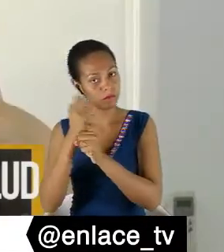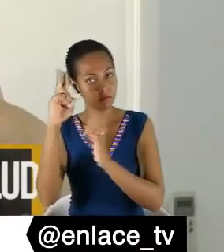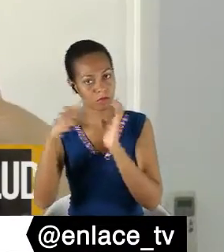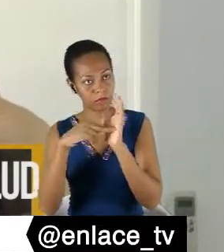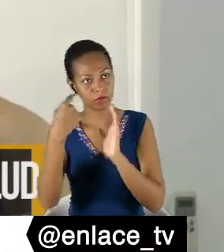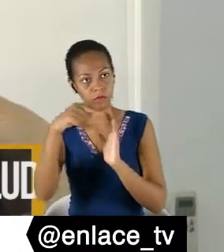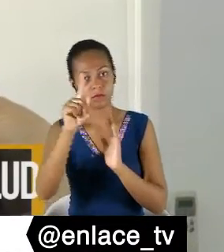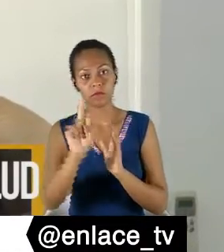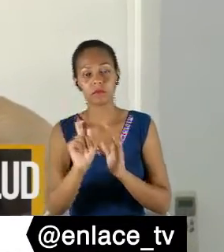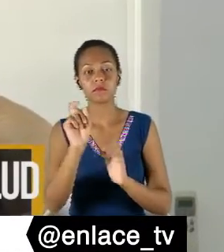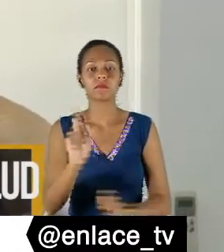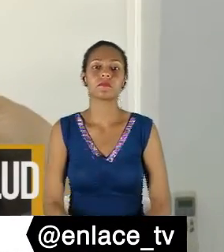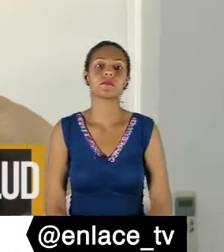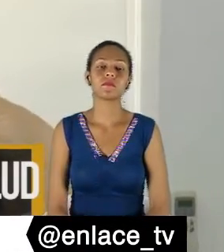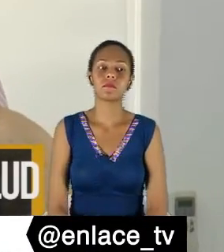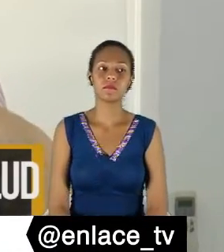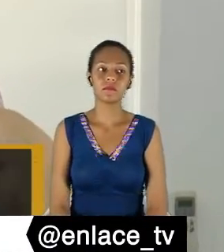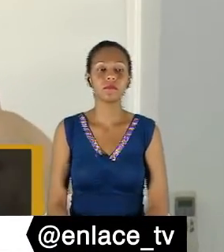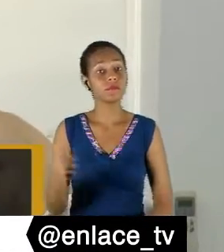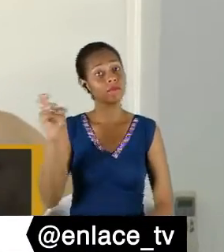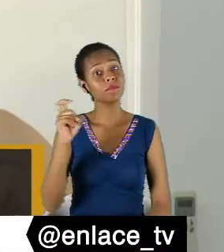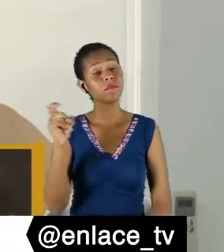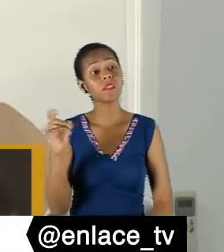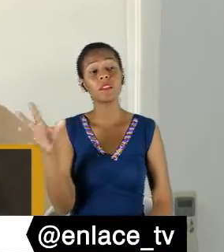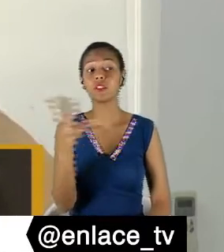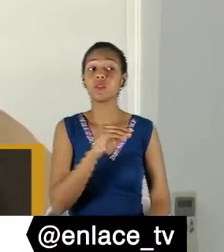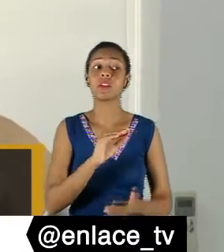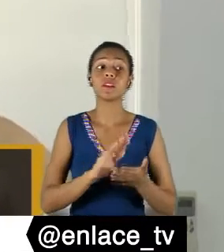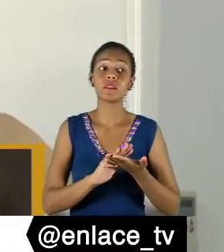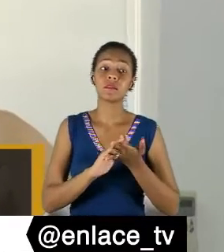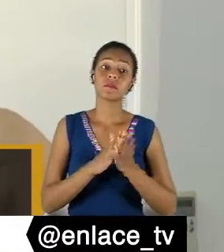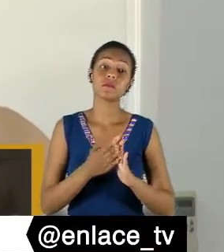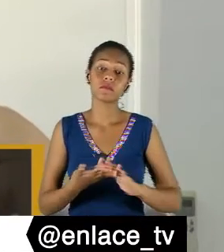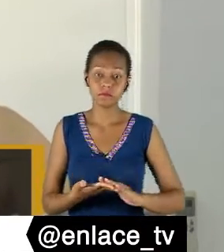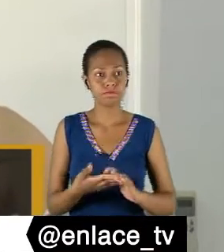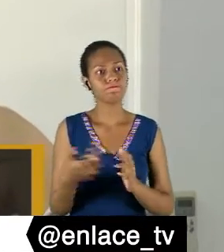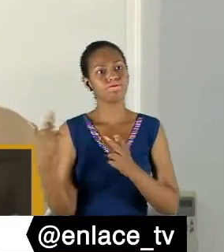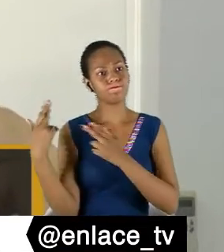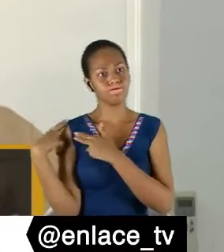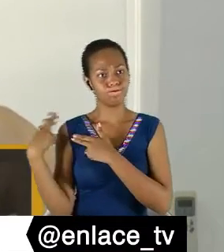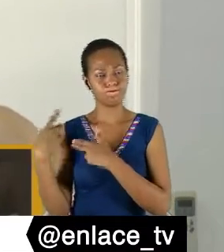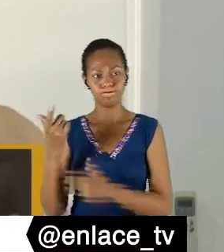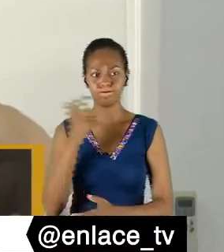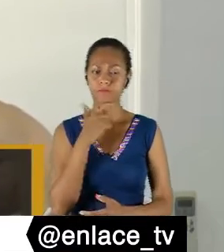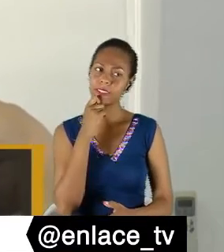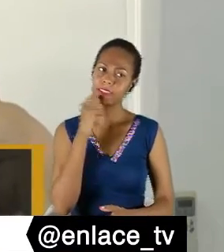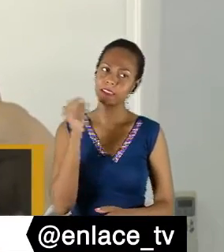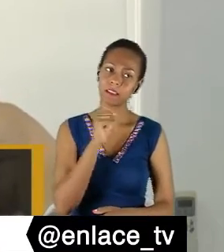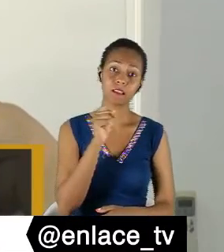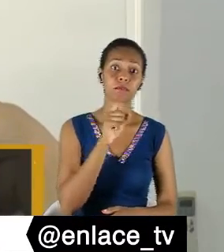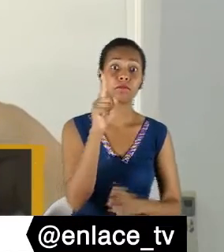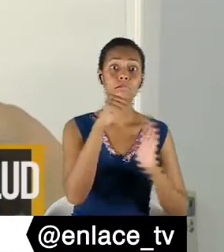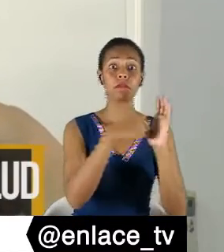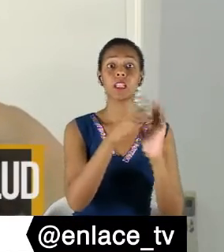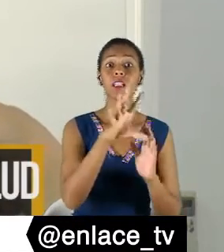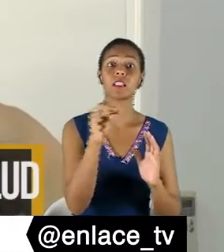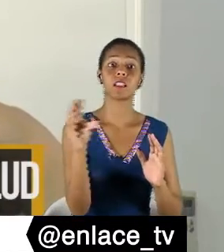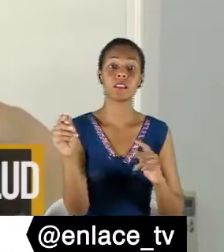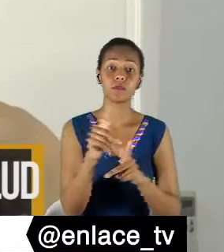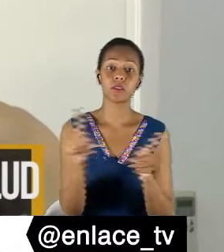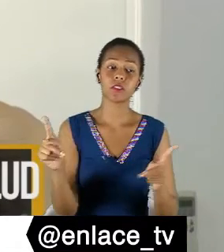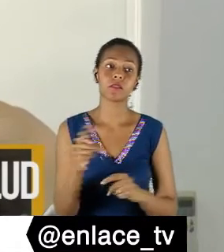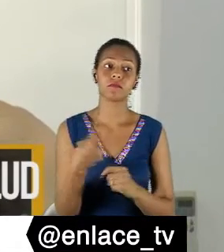Necesitamos que la comunidad se responsabilice y esas 1.500 personas que todavía tenemos